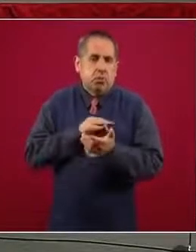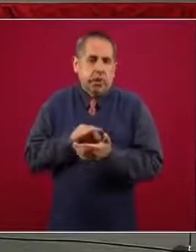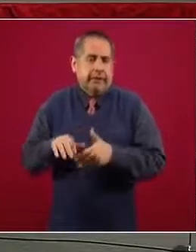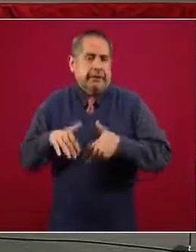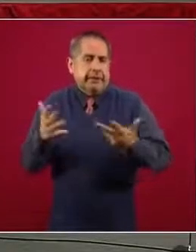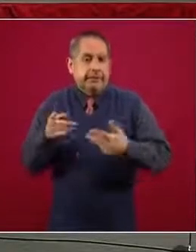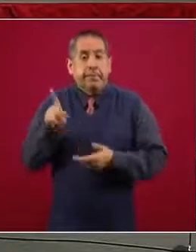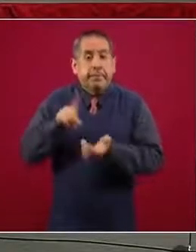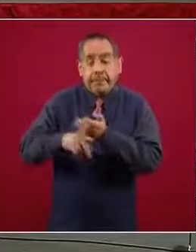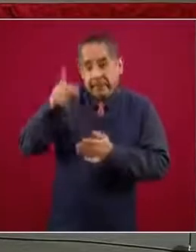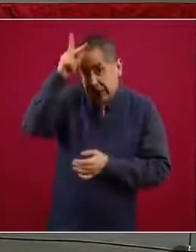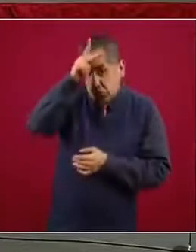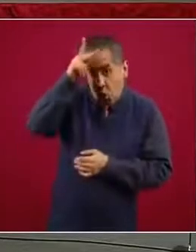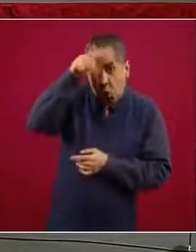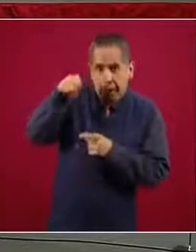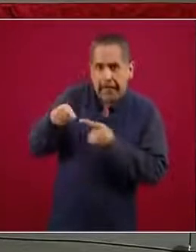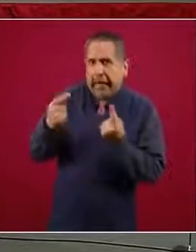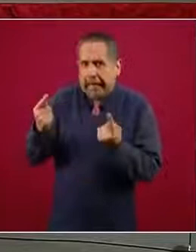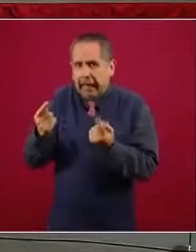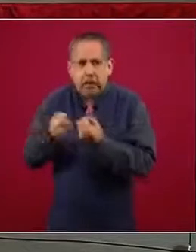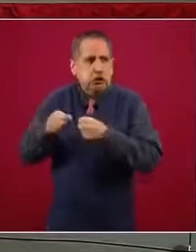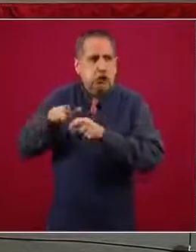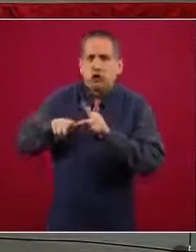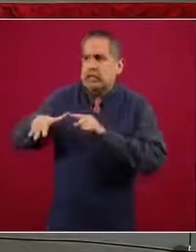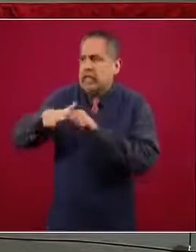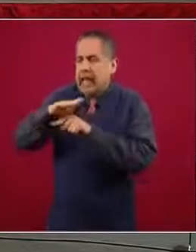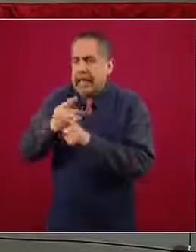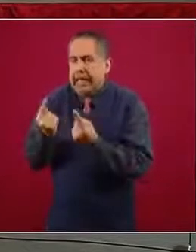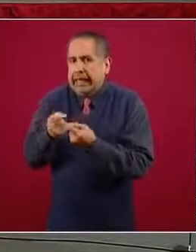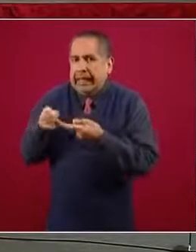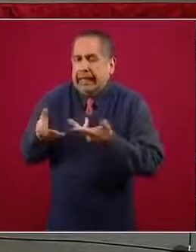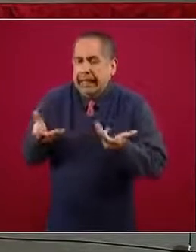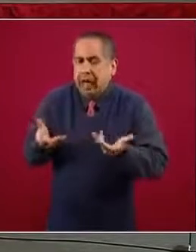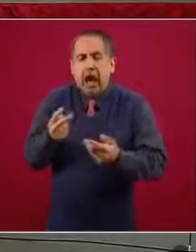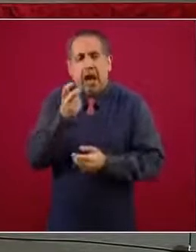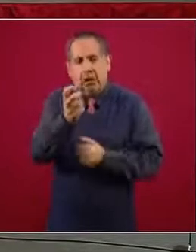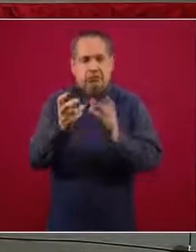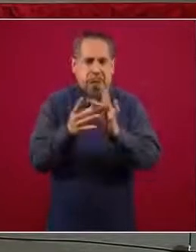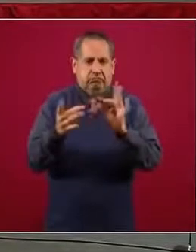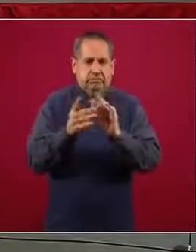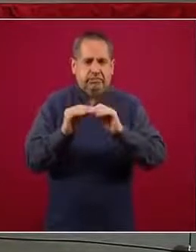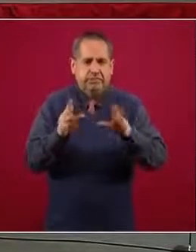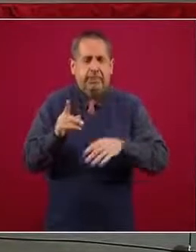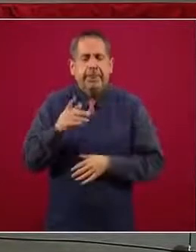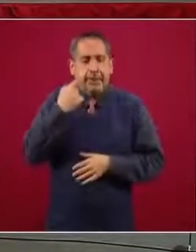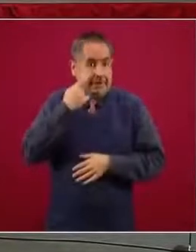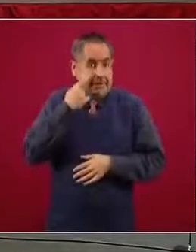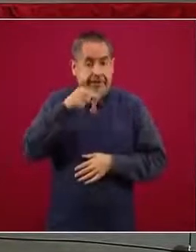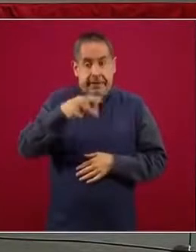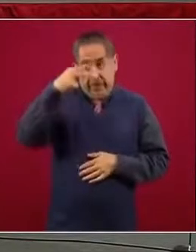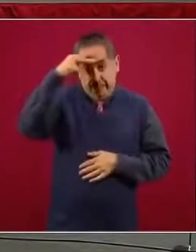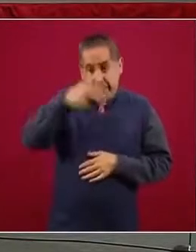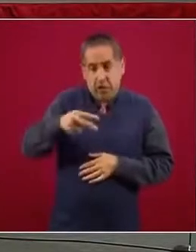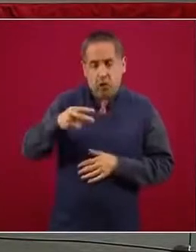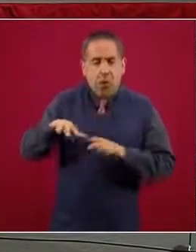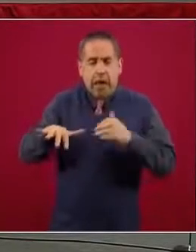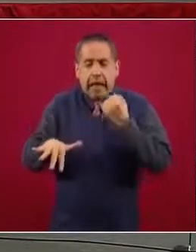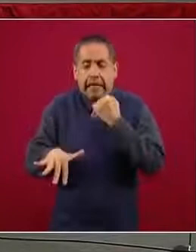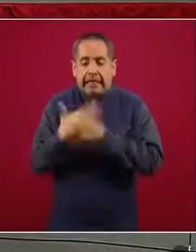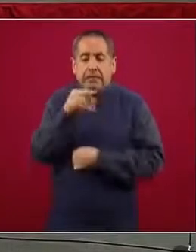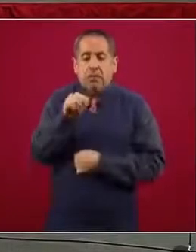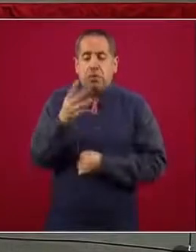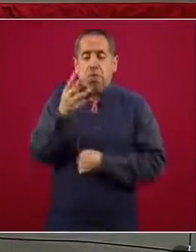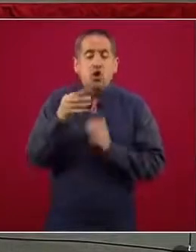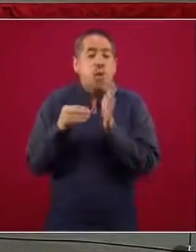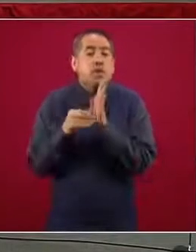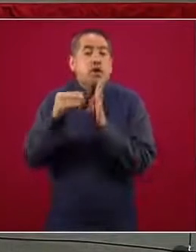parte psicológica y social se ha visto afectado este grupo. Entonces, bueno, ¿qué sabemos? En México tenemos 15.4 millones